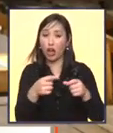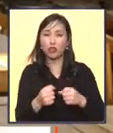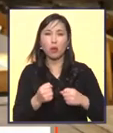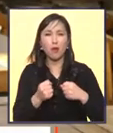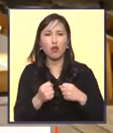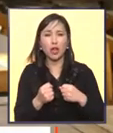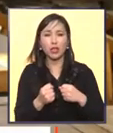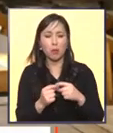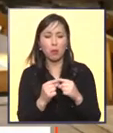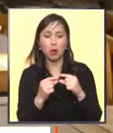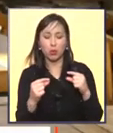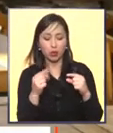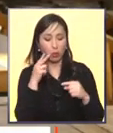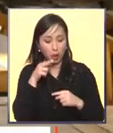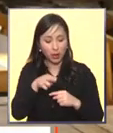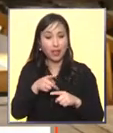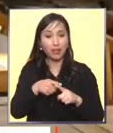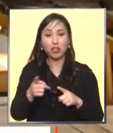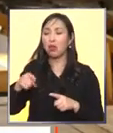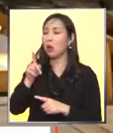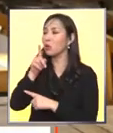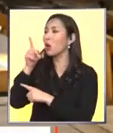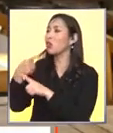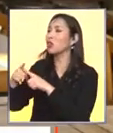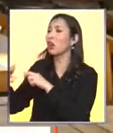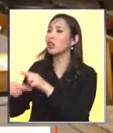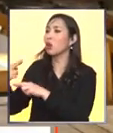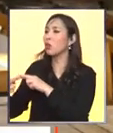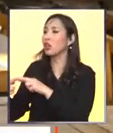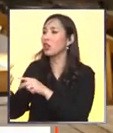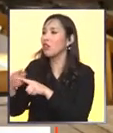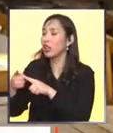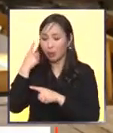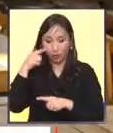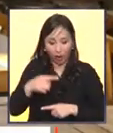todo tiene un look un poco diferente a lo que estamos acostumbrados. Un look muy saludable.